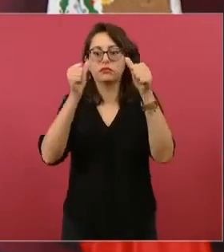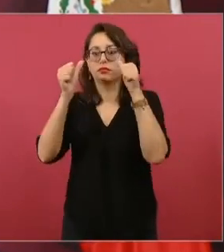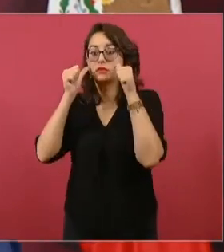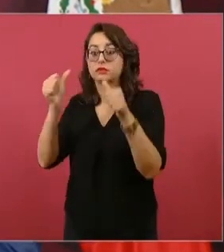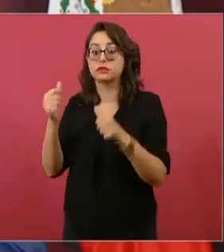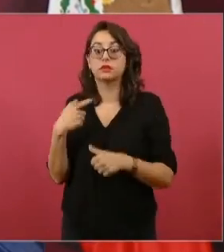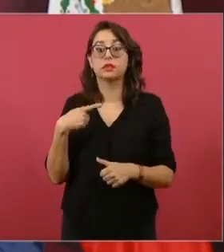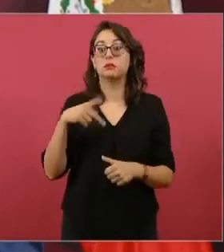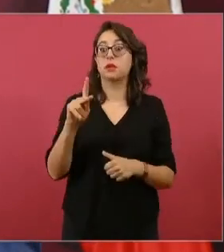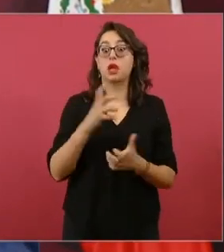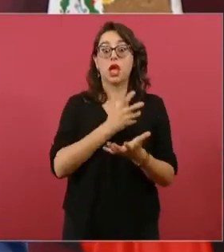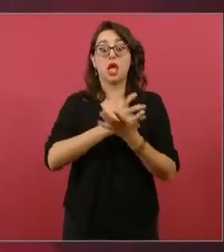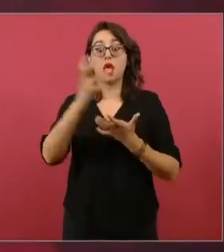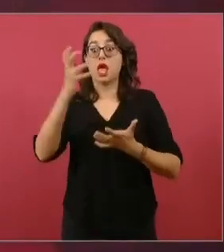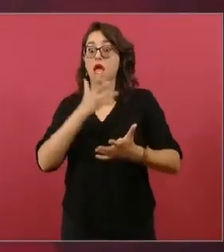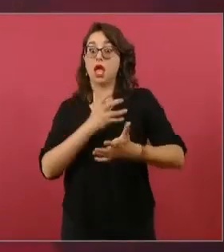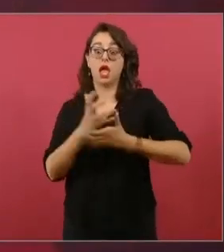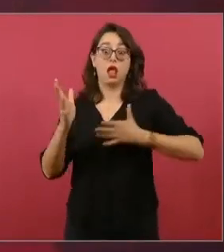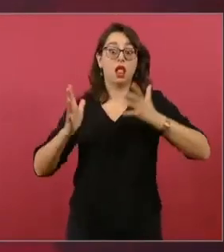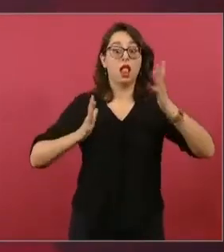sin alarmar,